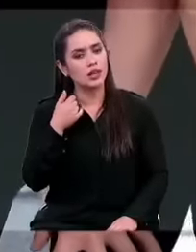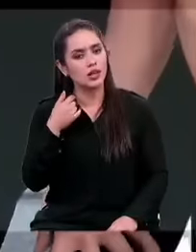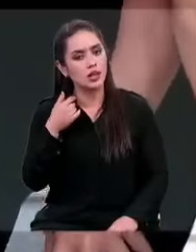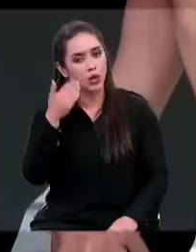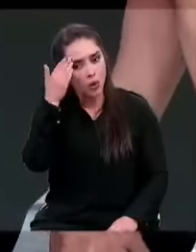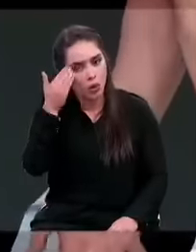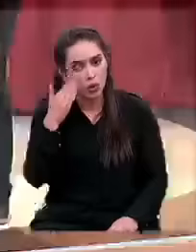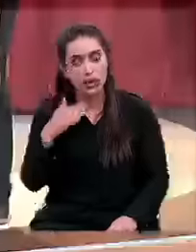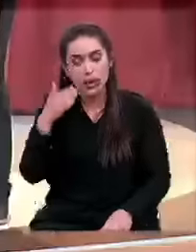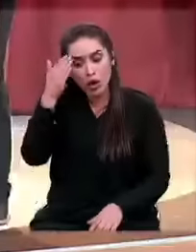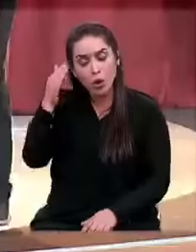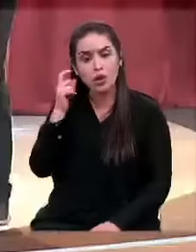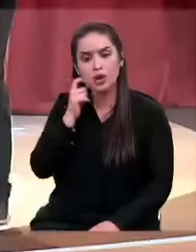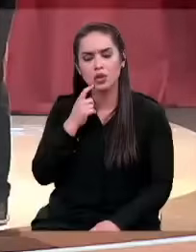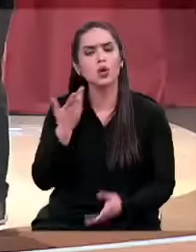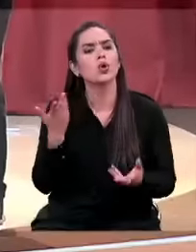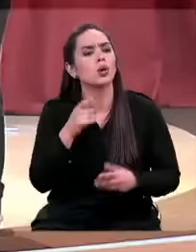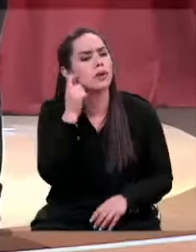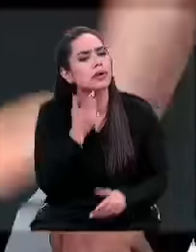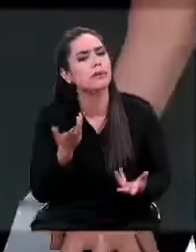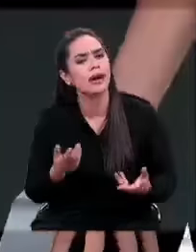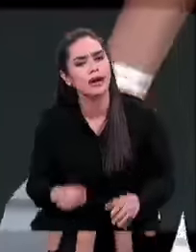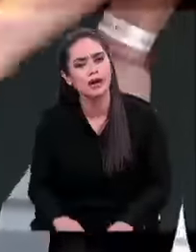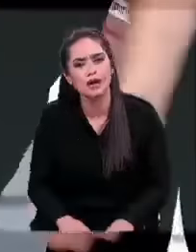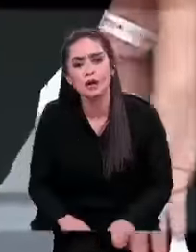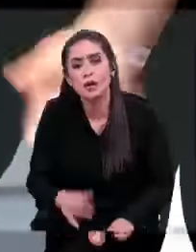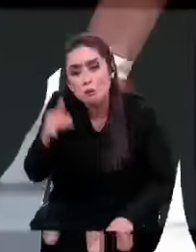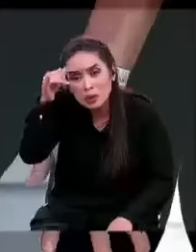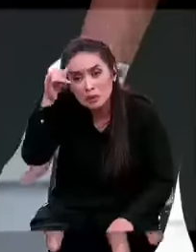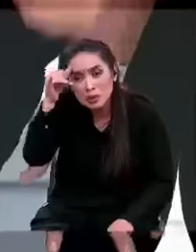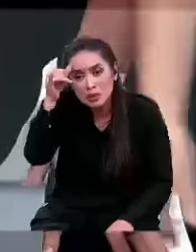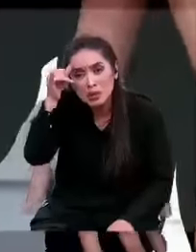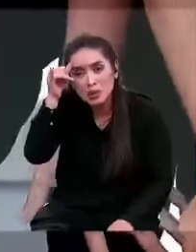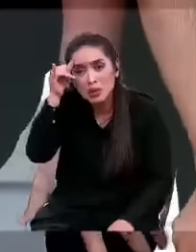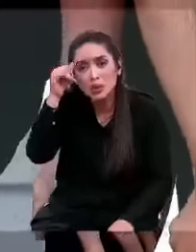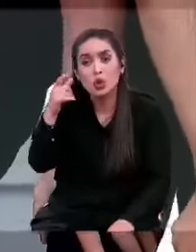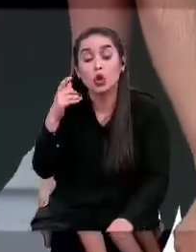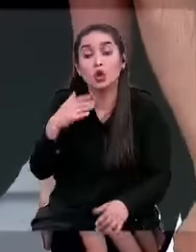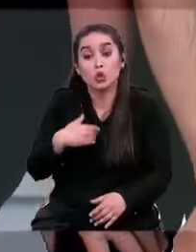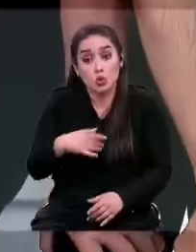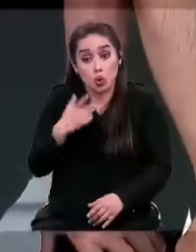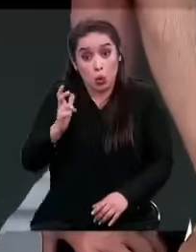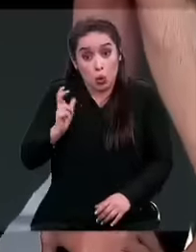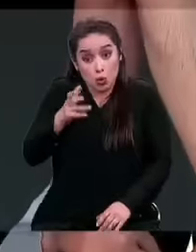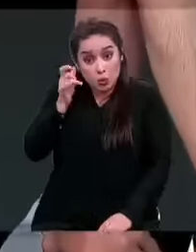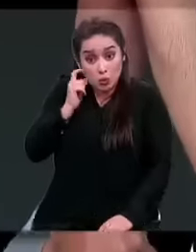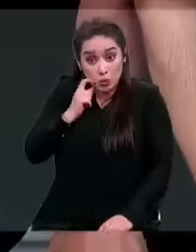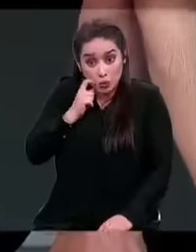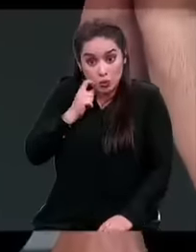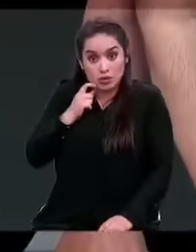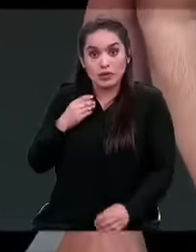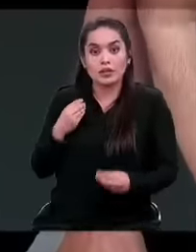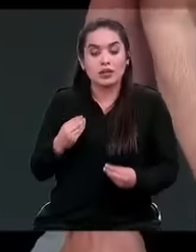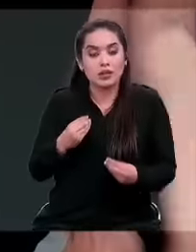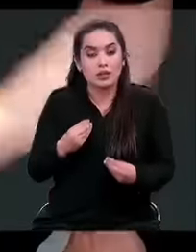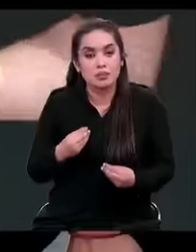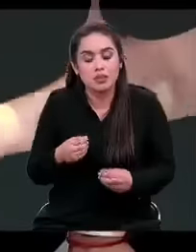¿Aló, Mario? ¿Cómo que Mario? Perdón. Don Francisco, lo que pasa es que nos...